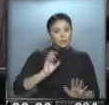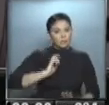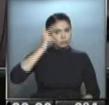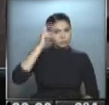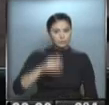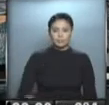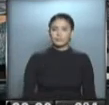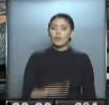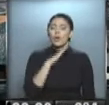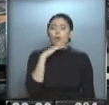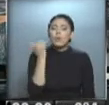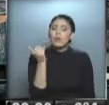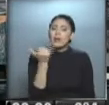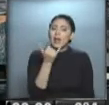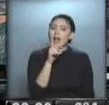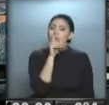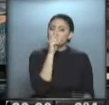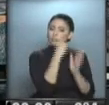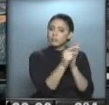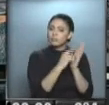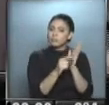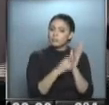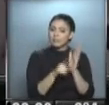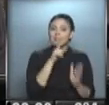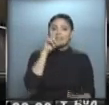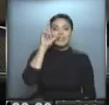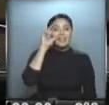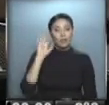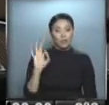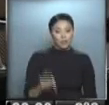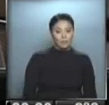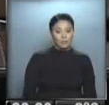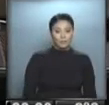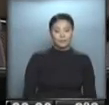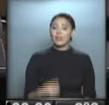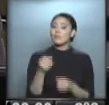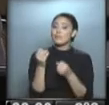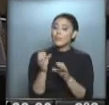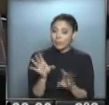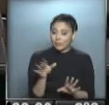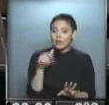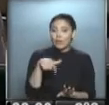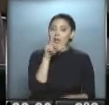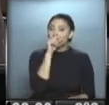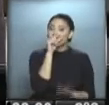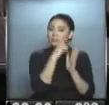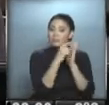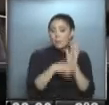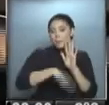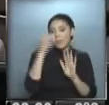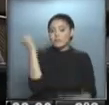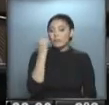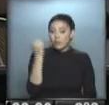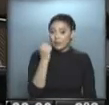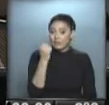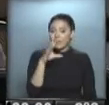tesitura. Juan, ¿y hubo mucho tuiteo? Sí, bueno, sí, esa es buena. El tuit hoy es la herramienta más importante.